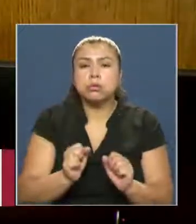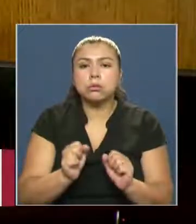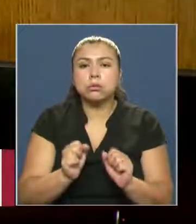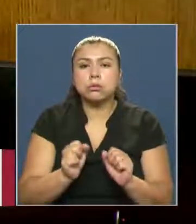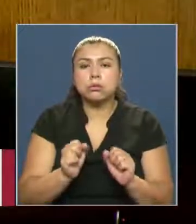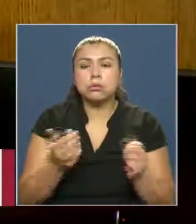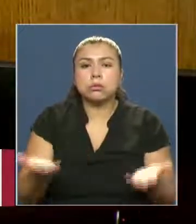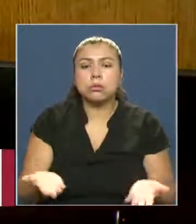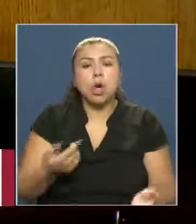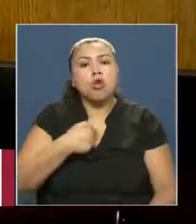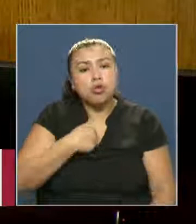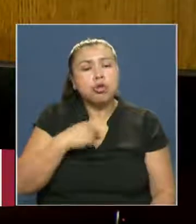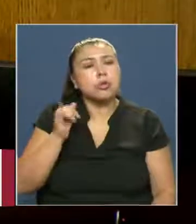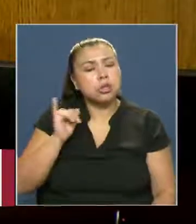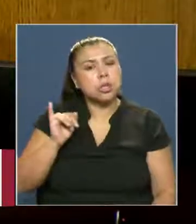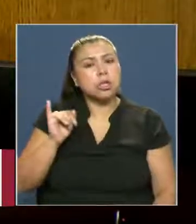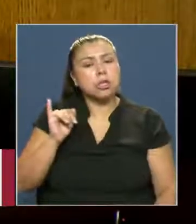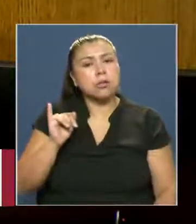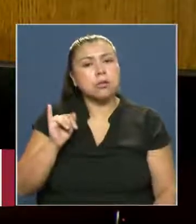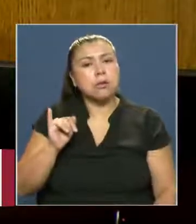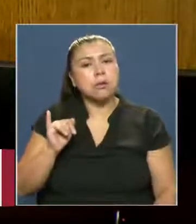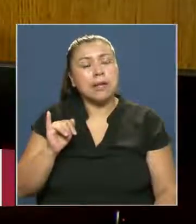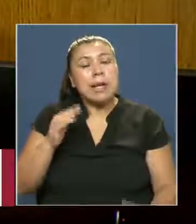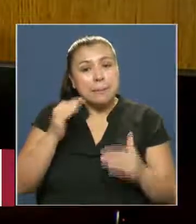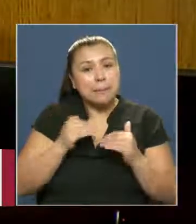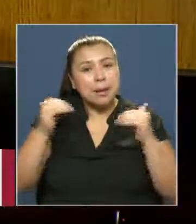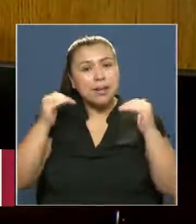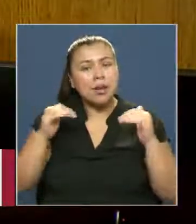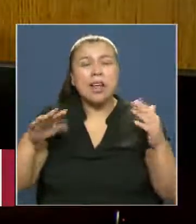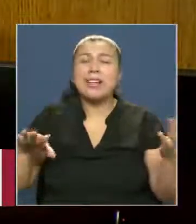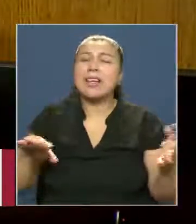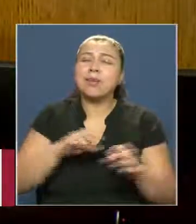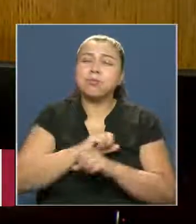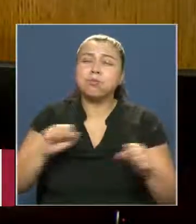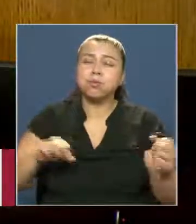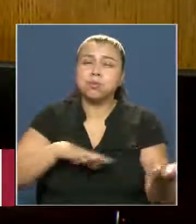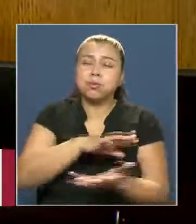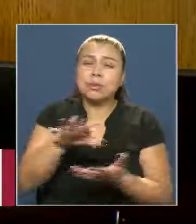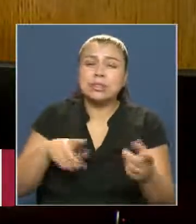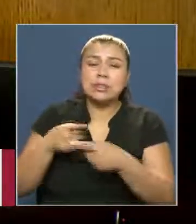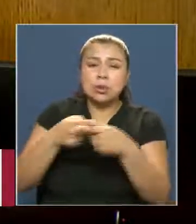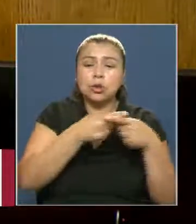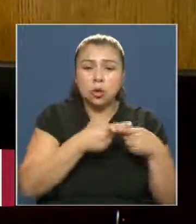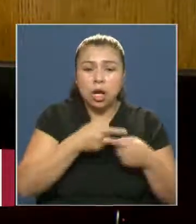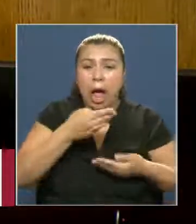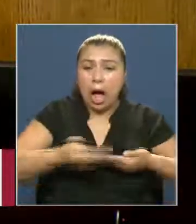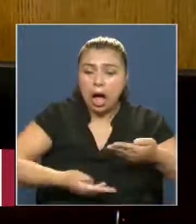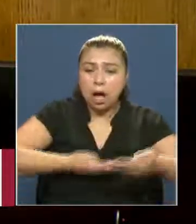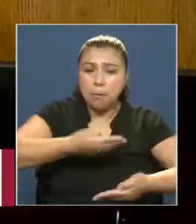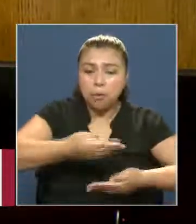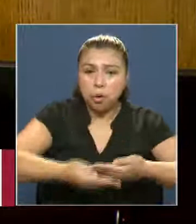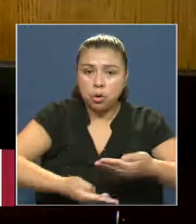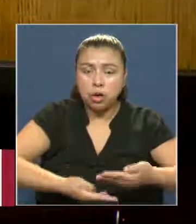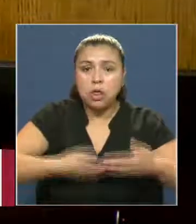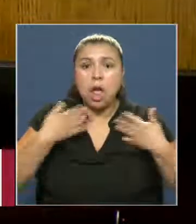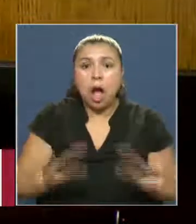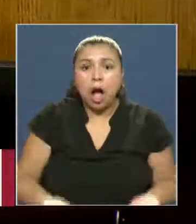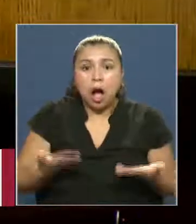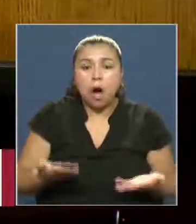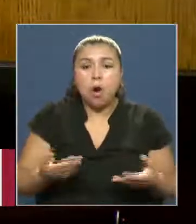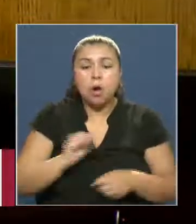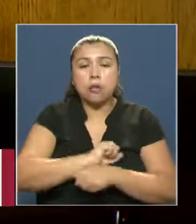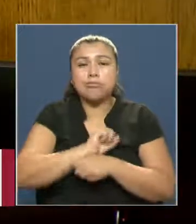Y yo me alegro de que el estallido y el desborde social haya contribuido, y ahora la pandemia,